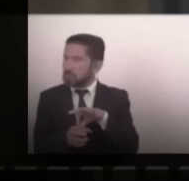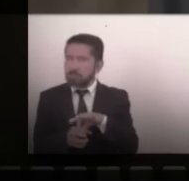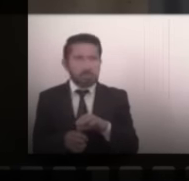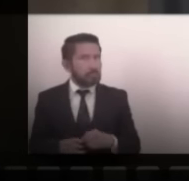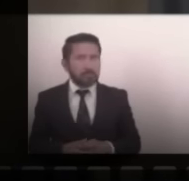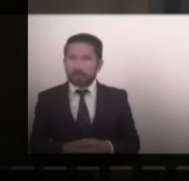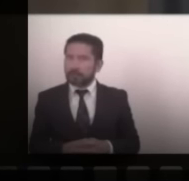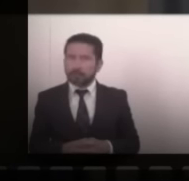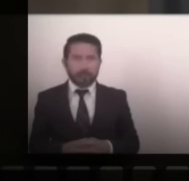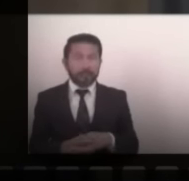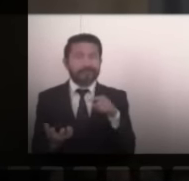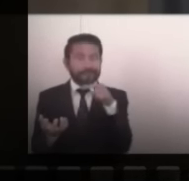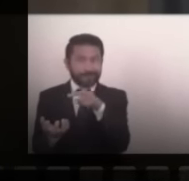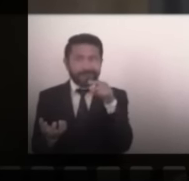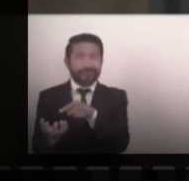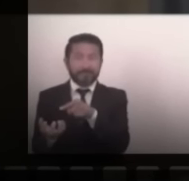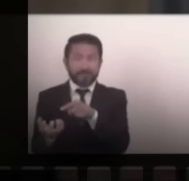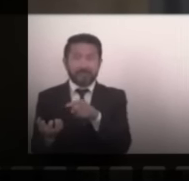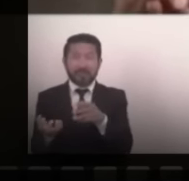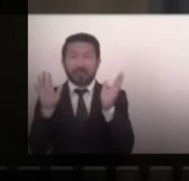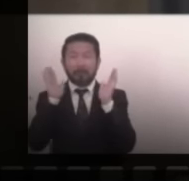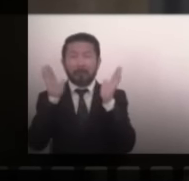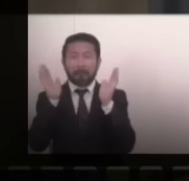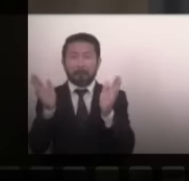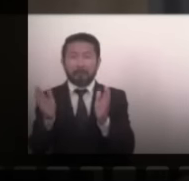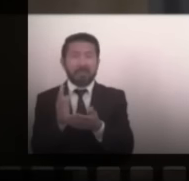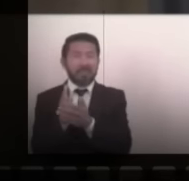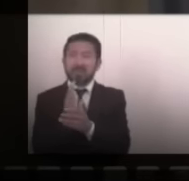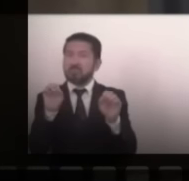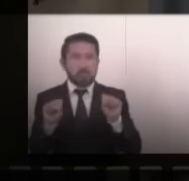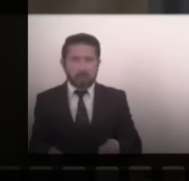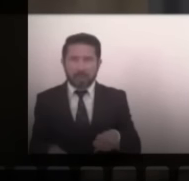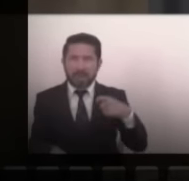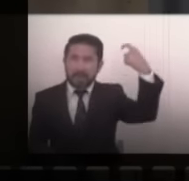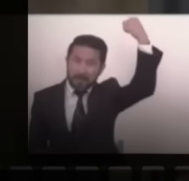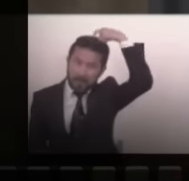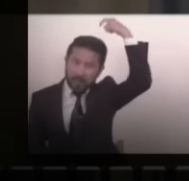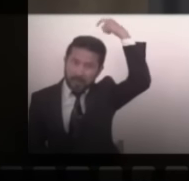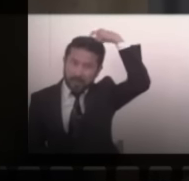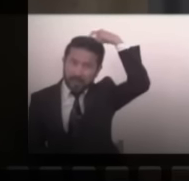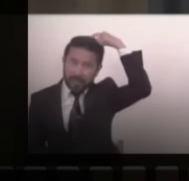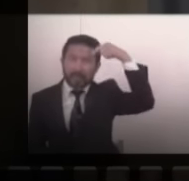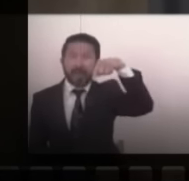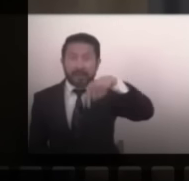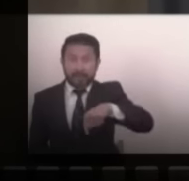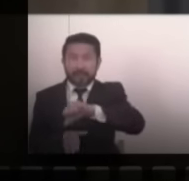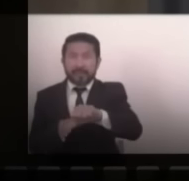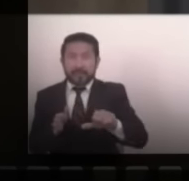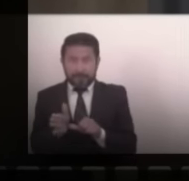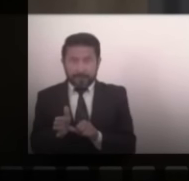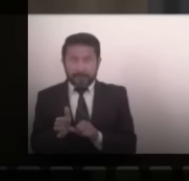voto Esa es la oposición torpe e incompetente hipócrita que está en esta